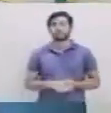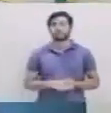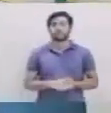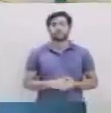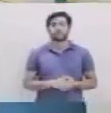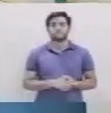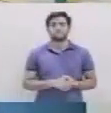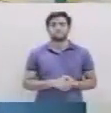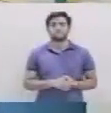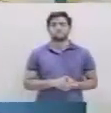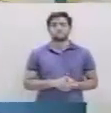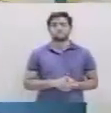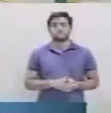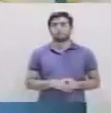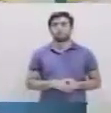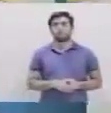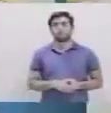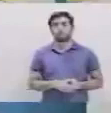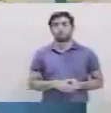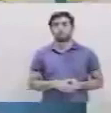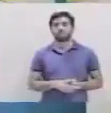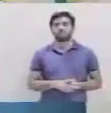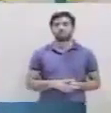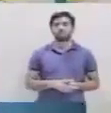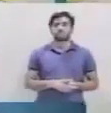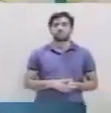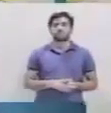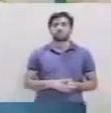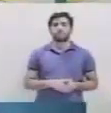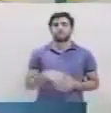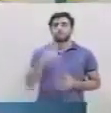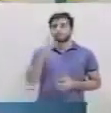caso lo voy a colocar aquí,